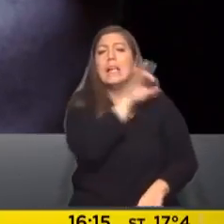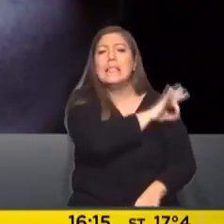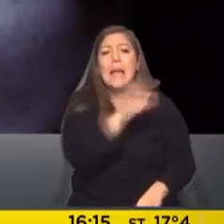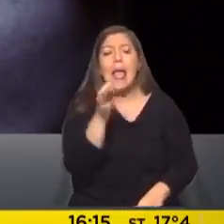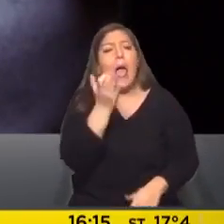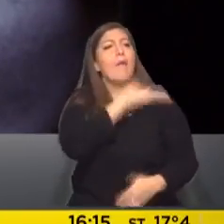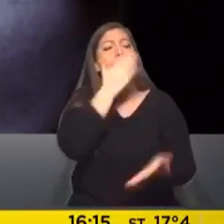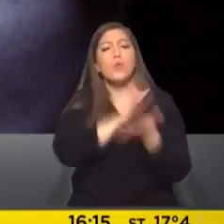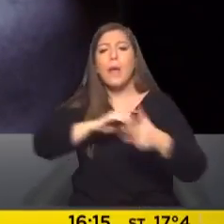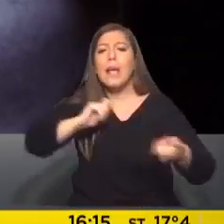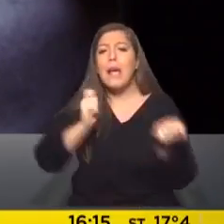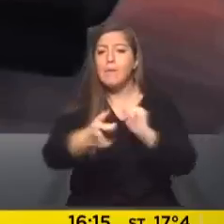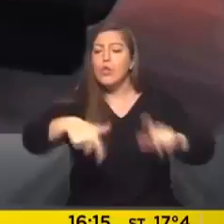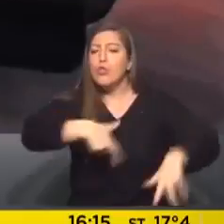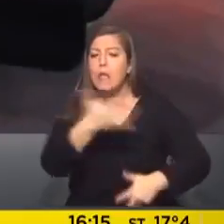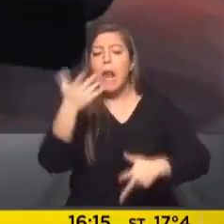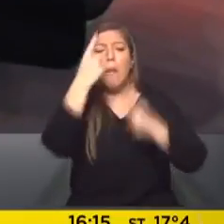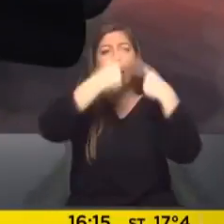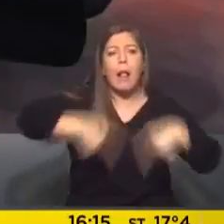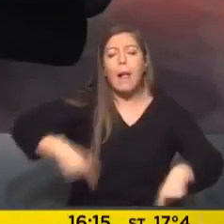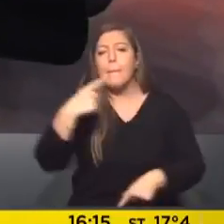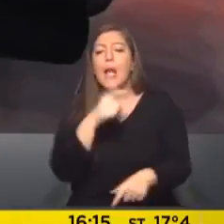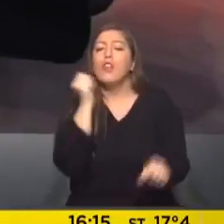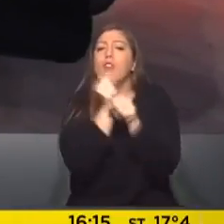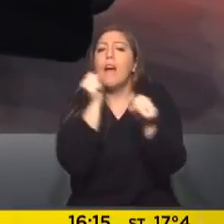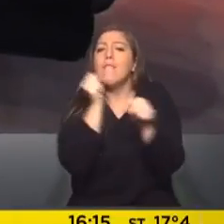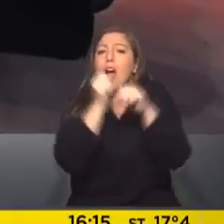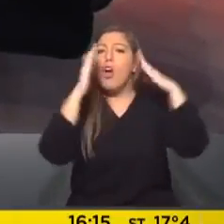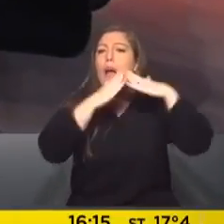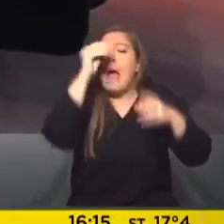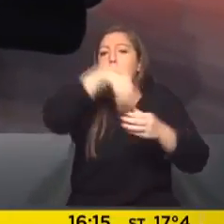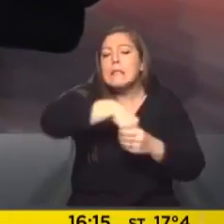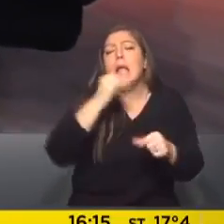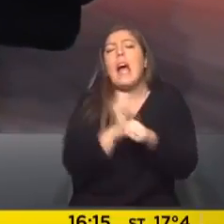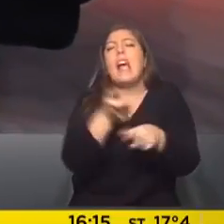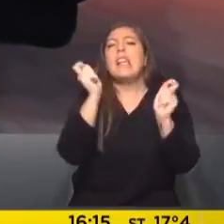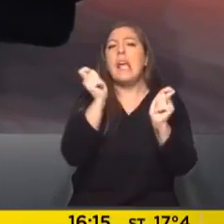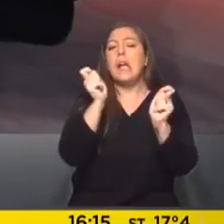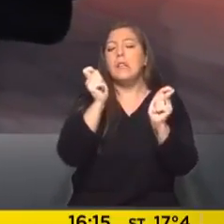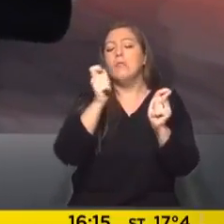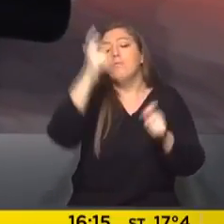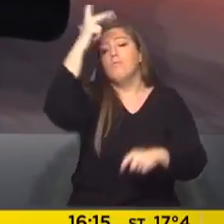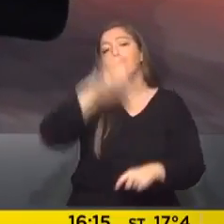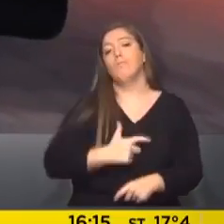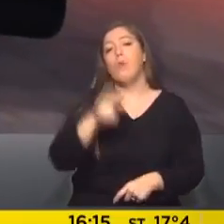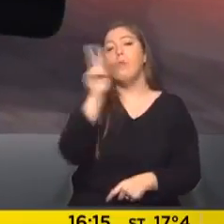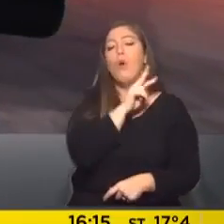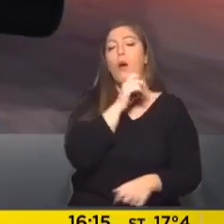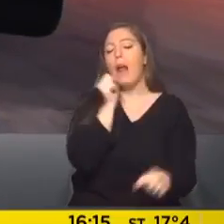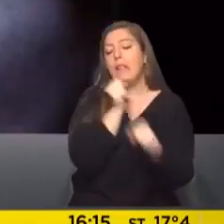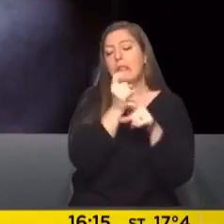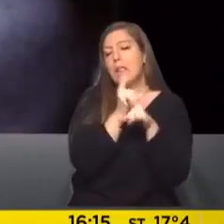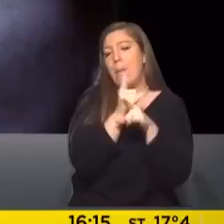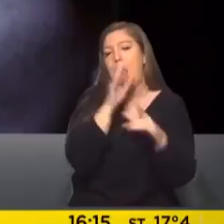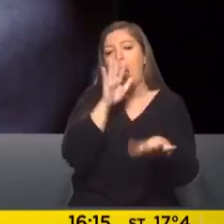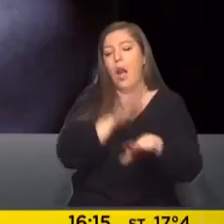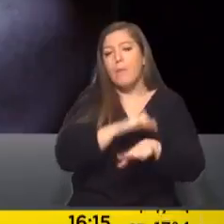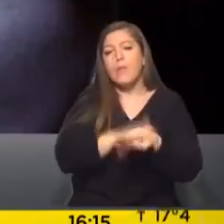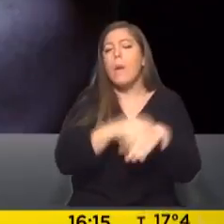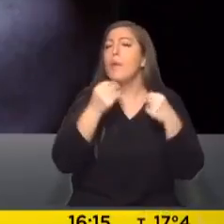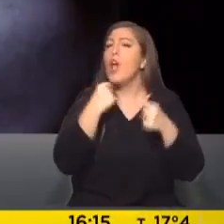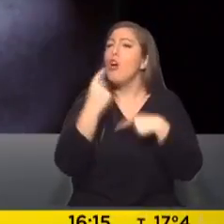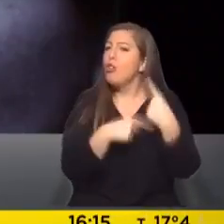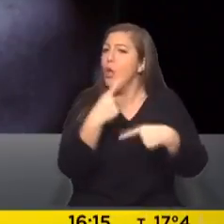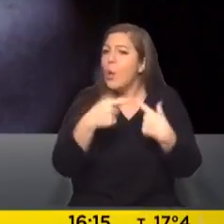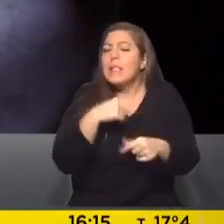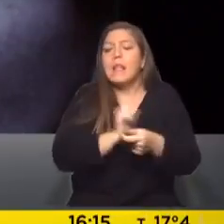social, pero todas estas tareas domésticas siguen recayendo sobre nuestros hombros. ¿Por qué sigue pasando esto después de tantos cambios y de tantas